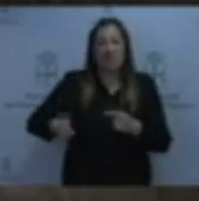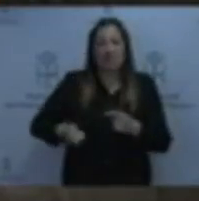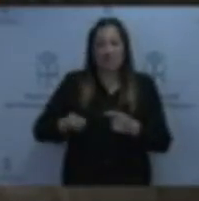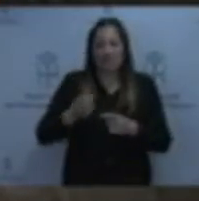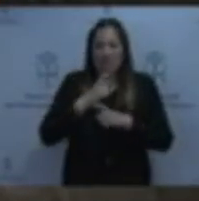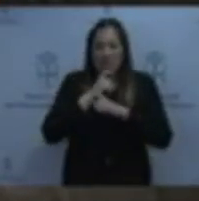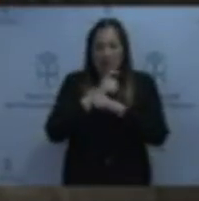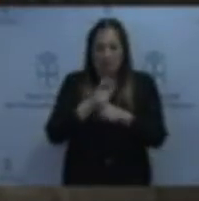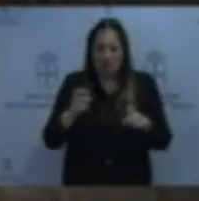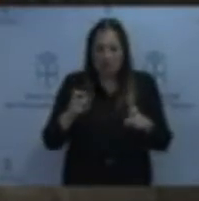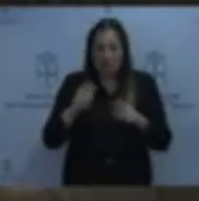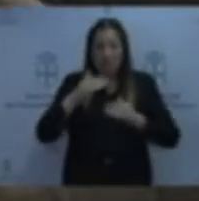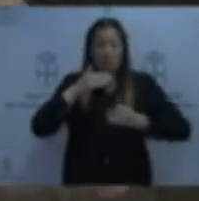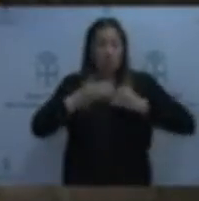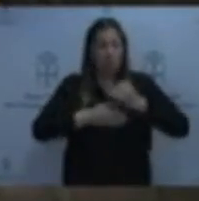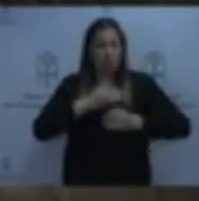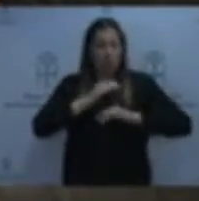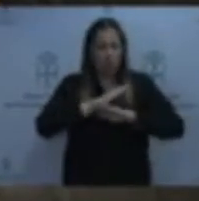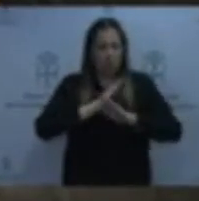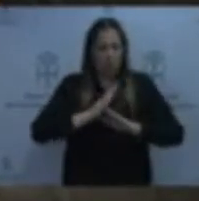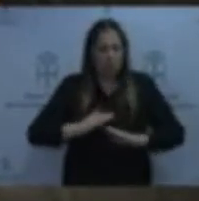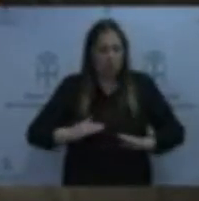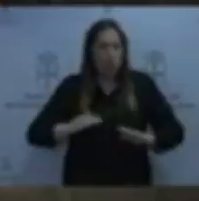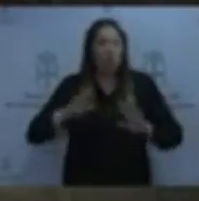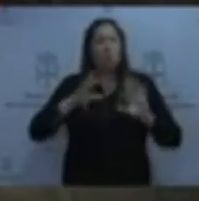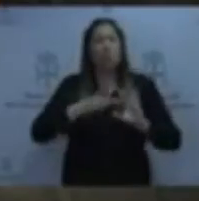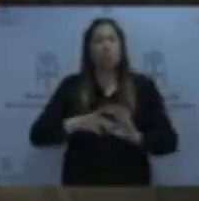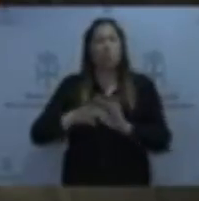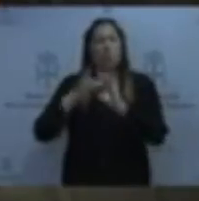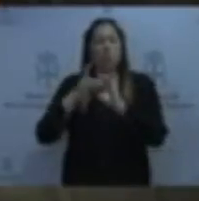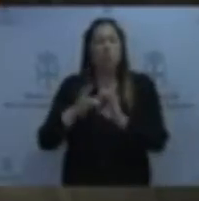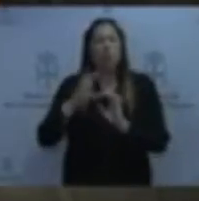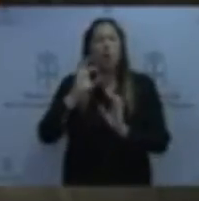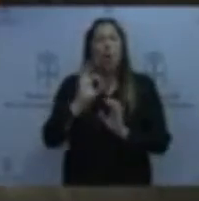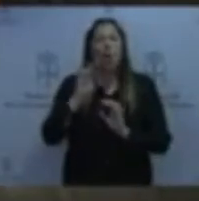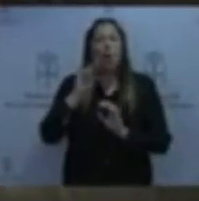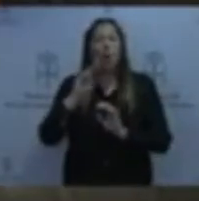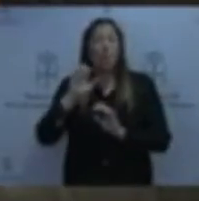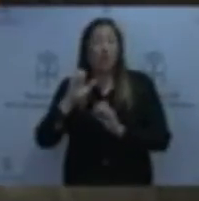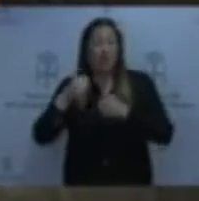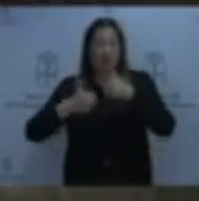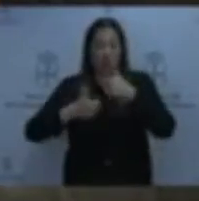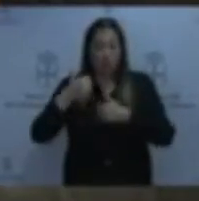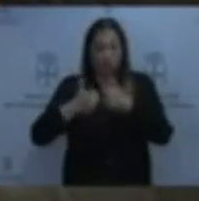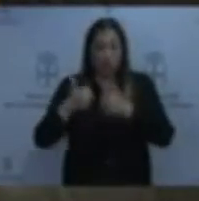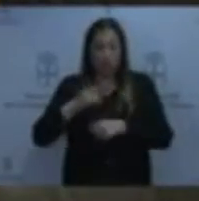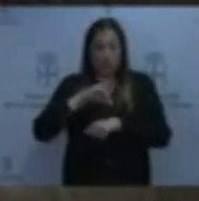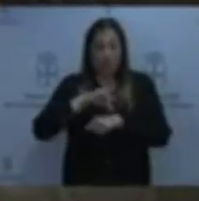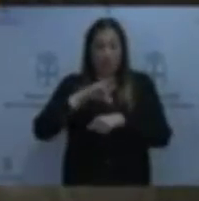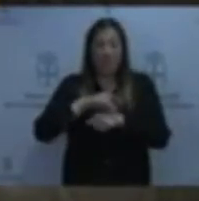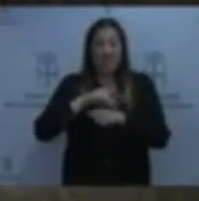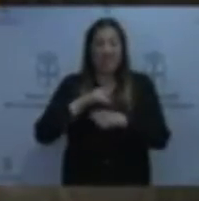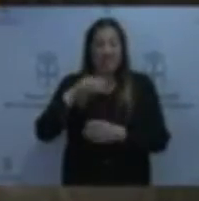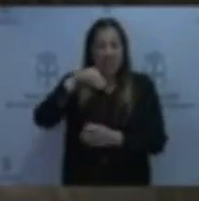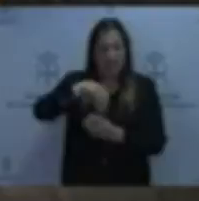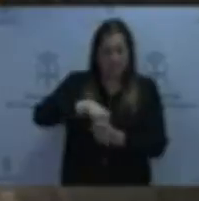afecta al proceso, el último, que tiene que ver con la OPE de la especialidad de medicina interna.